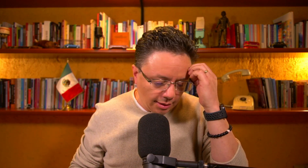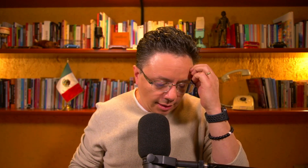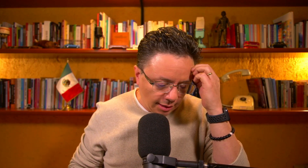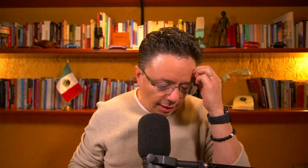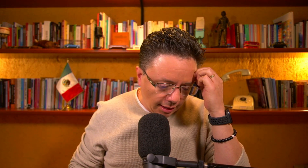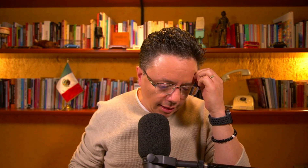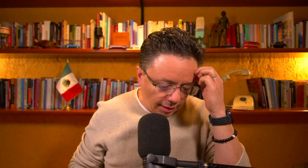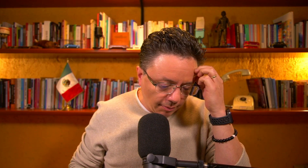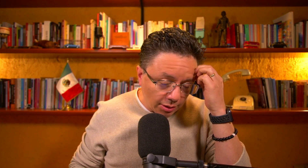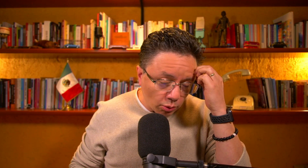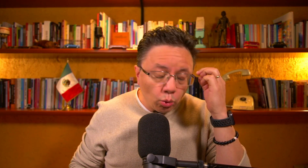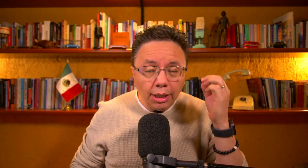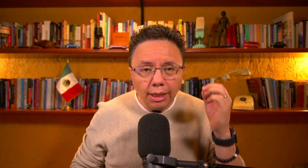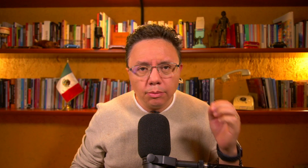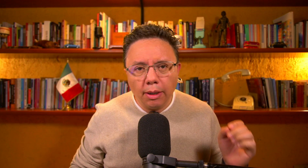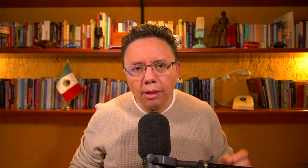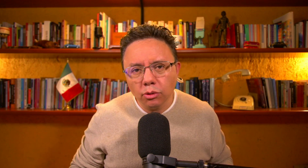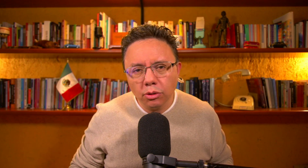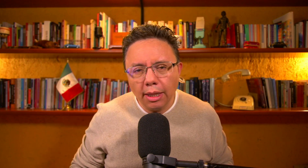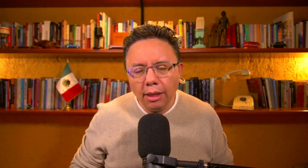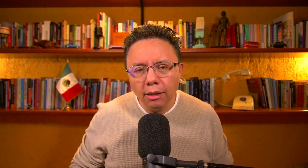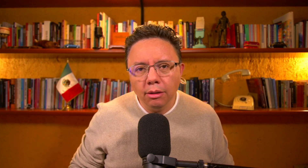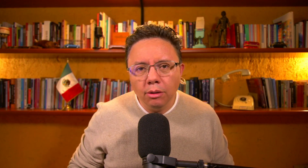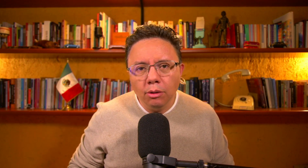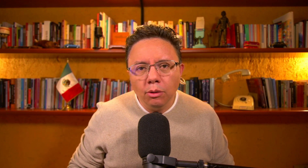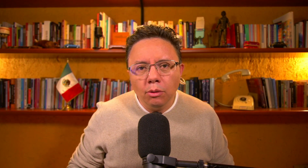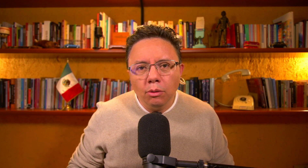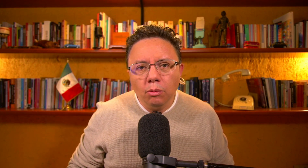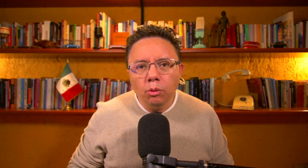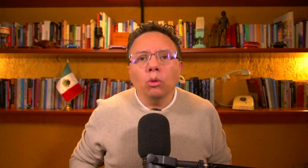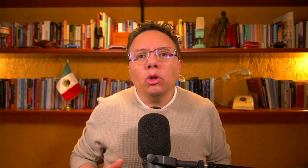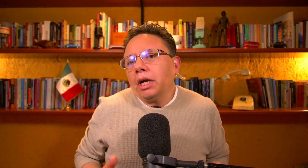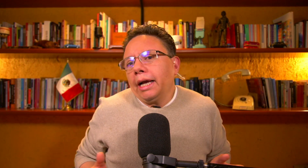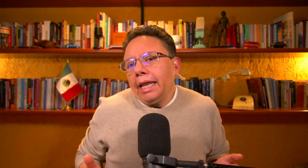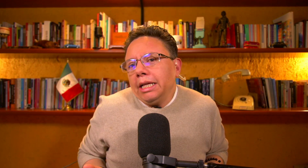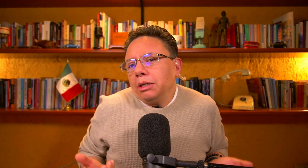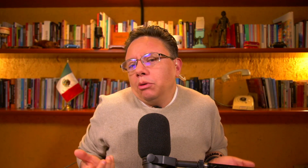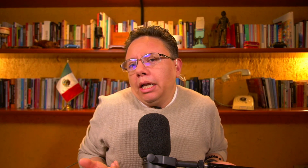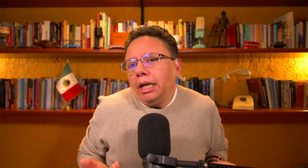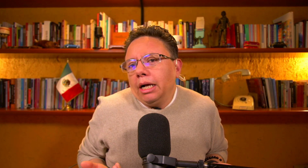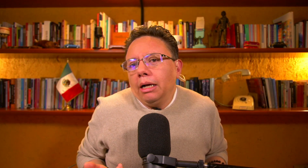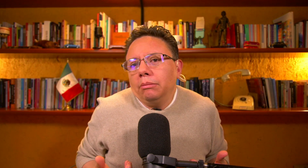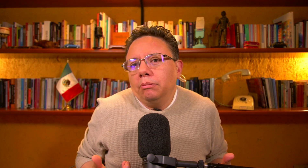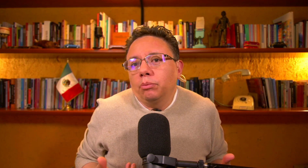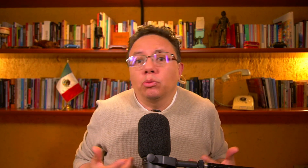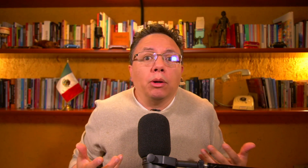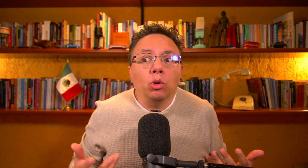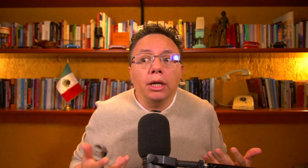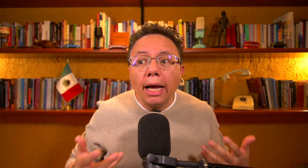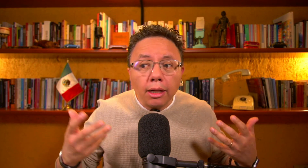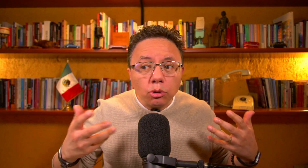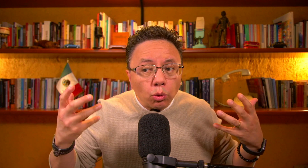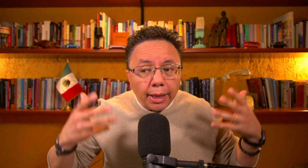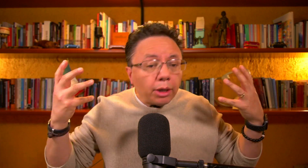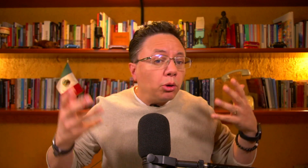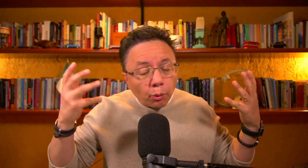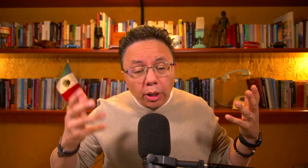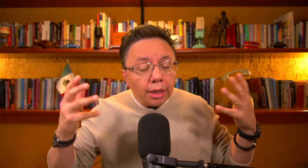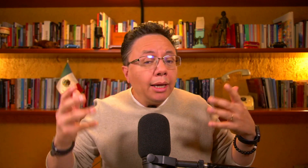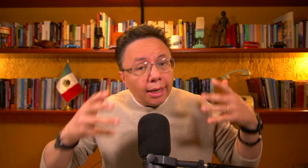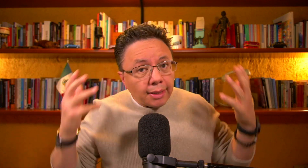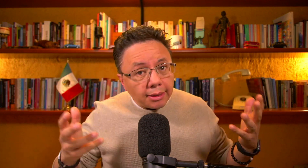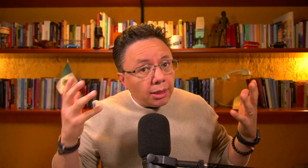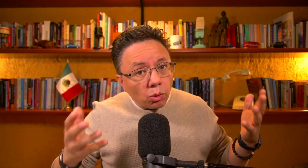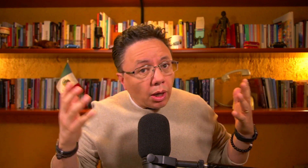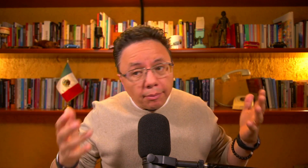sanitarias más útiles para la sociedad, pues lo único que querían, según él, era pues perjudicar a su gobierno